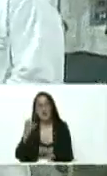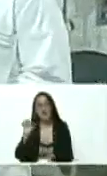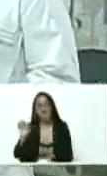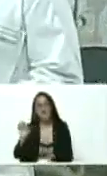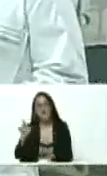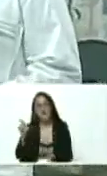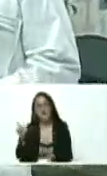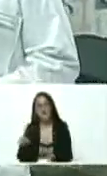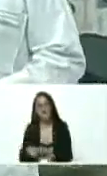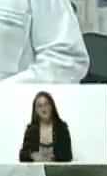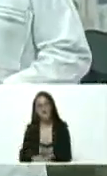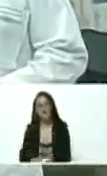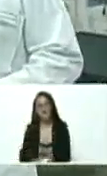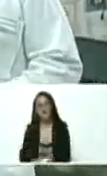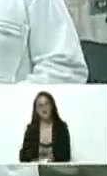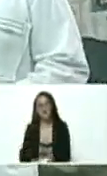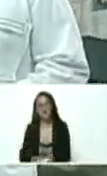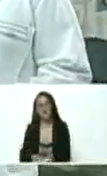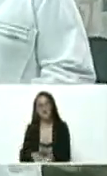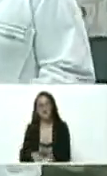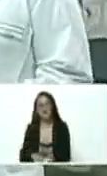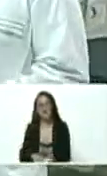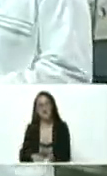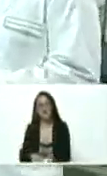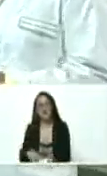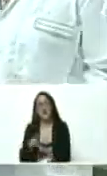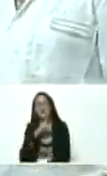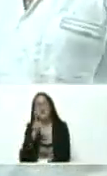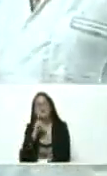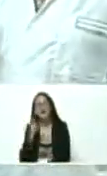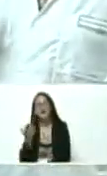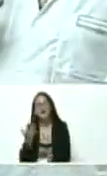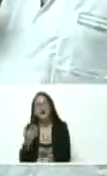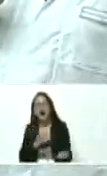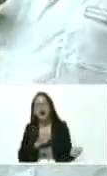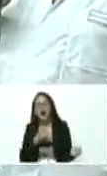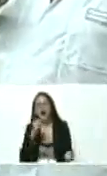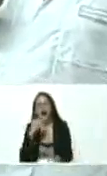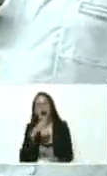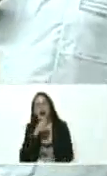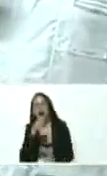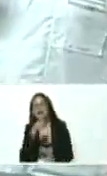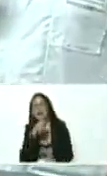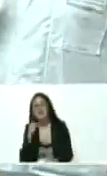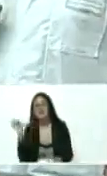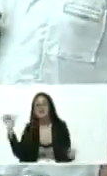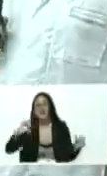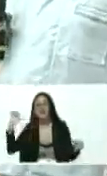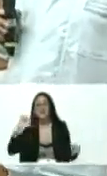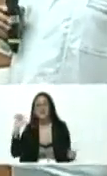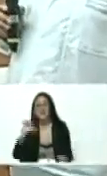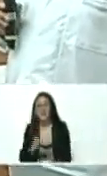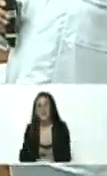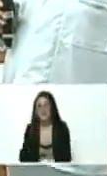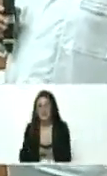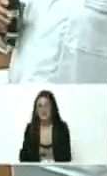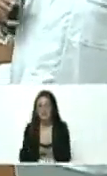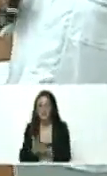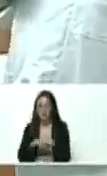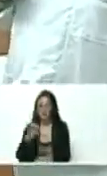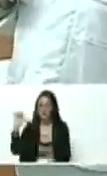Benito Pérez. Tiene nombre cantante de salsa. ¿De dónde eres tú, José Benito? No, yo soy de Las Tunas, presidente. De Las Tunas, compadre. ¿Y canta